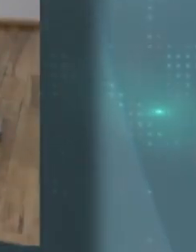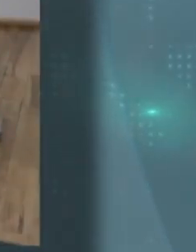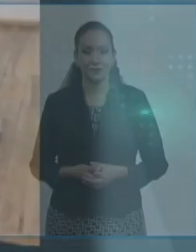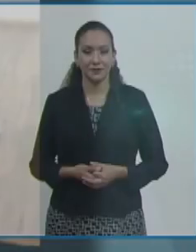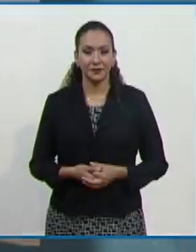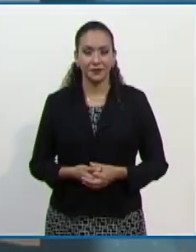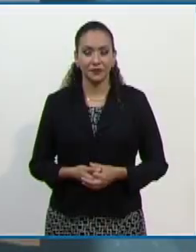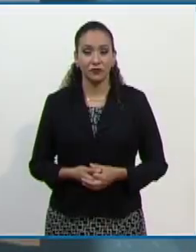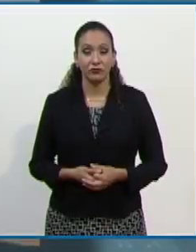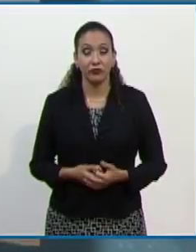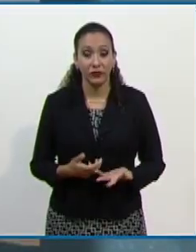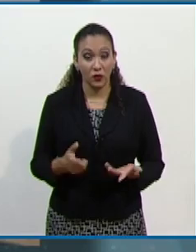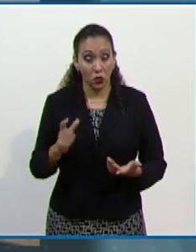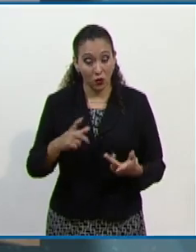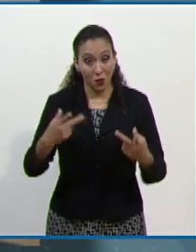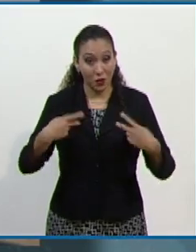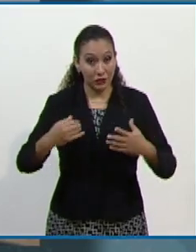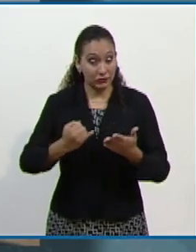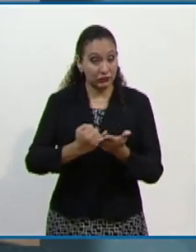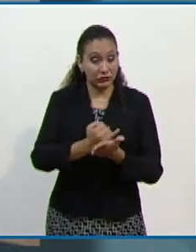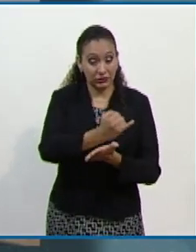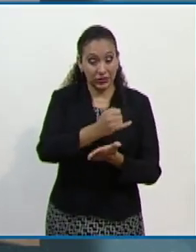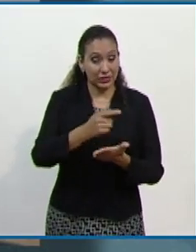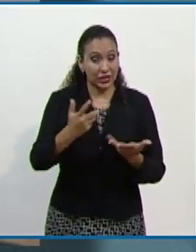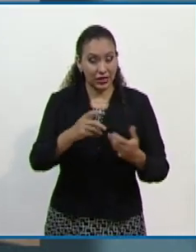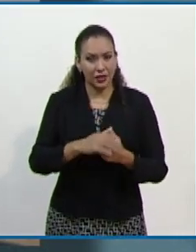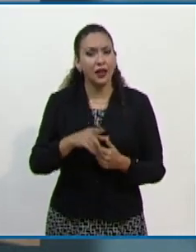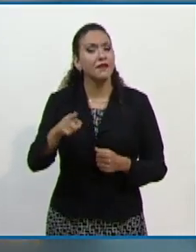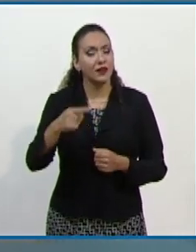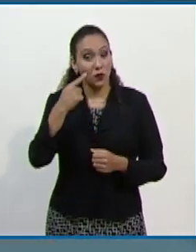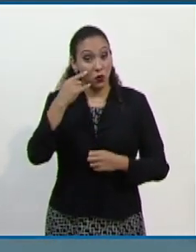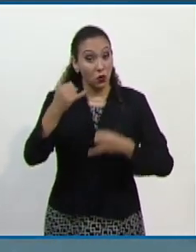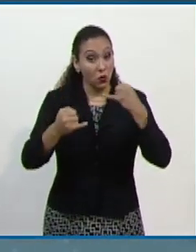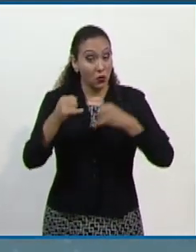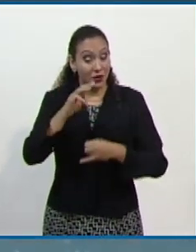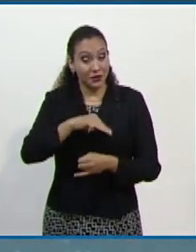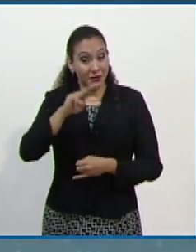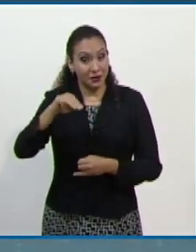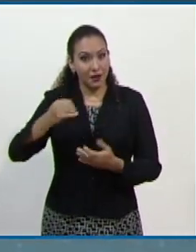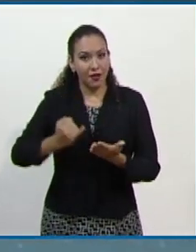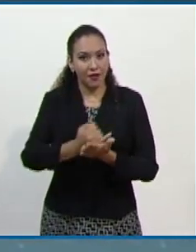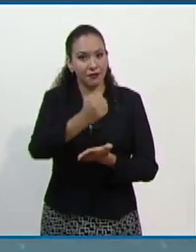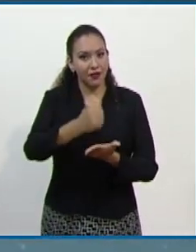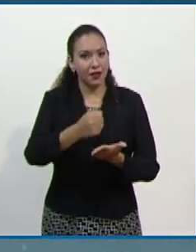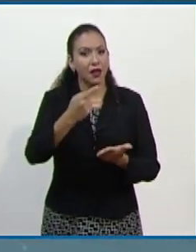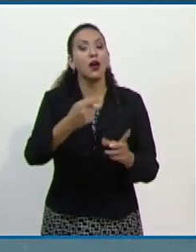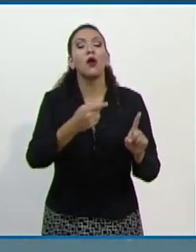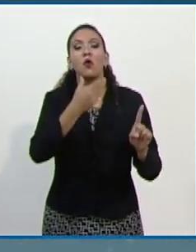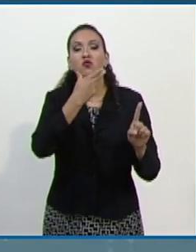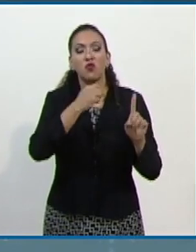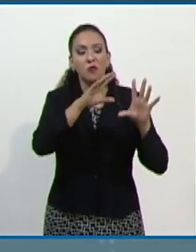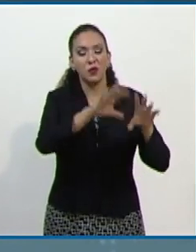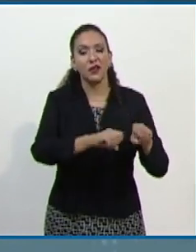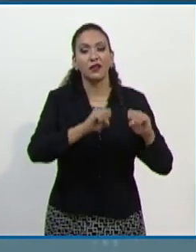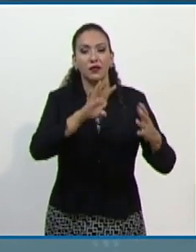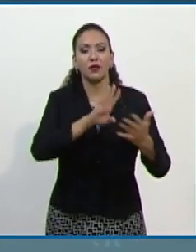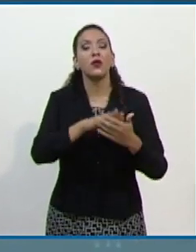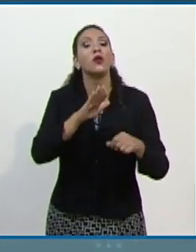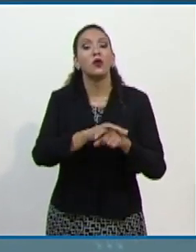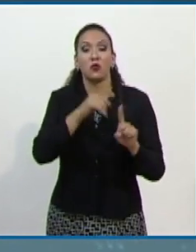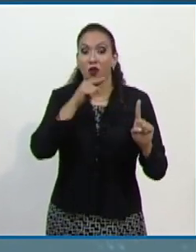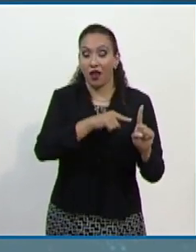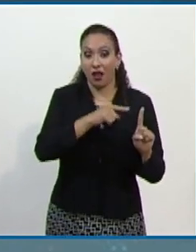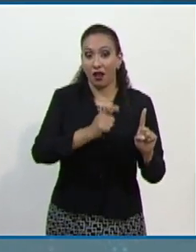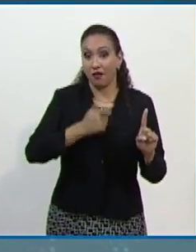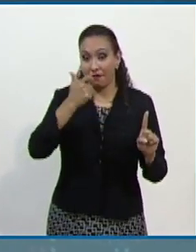En una decisión sin precedentes, un juez del Poder Judicial de Michoacán dictó sentencia condenatoria a un hombre por incumplir con la